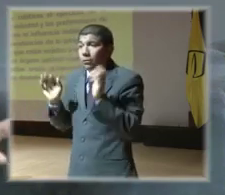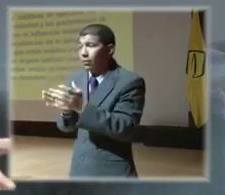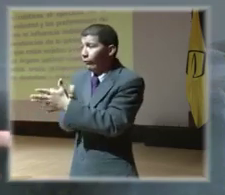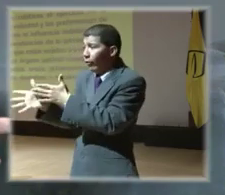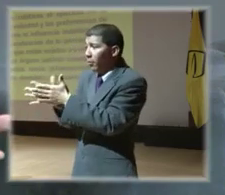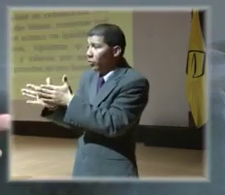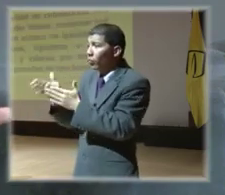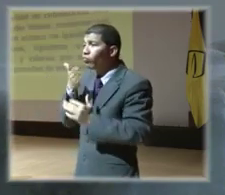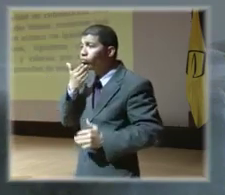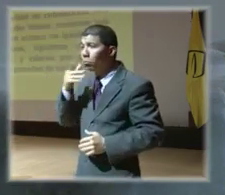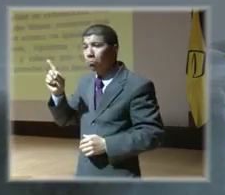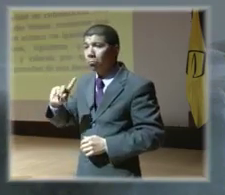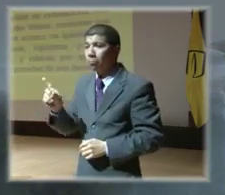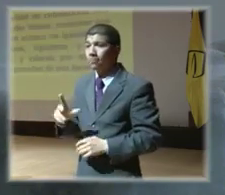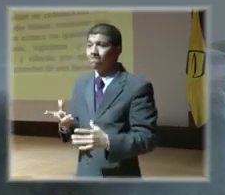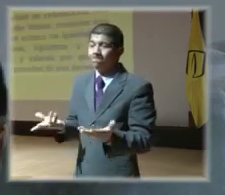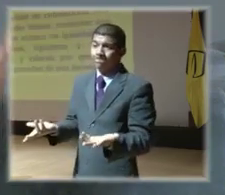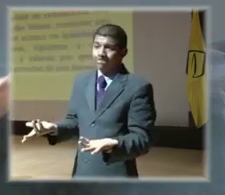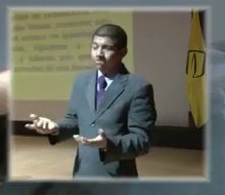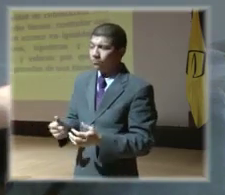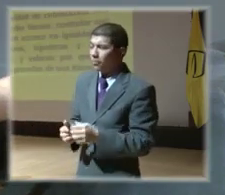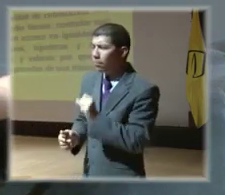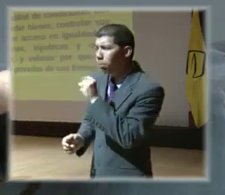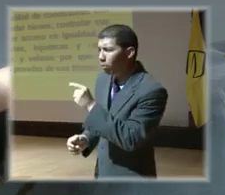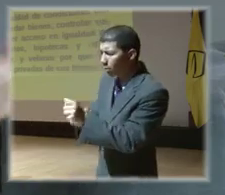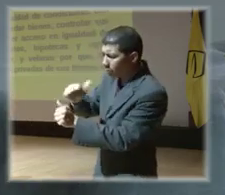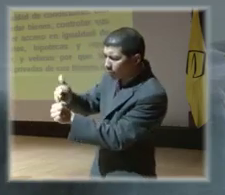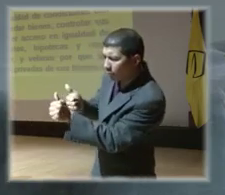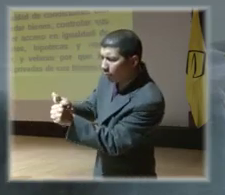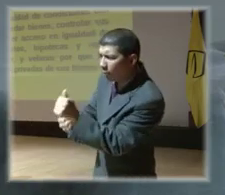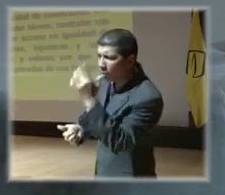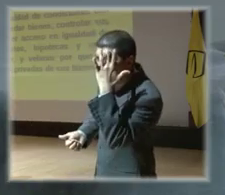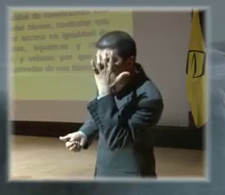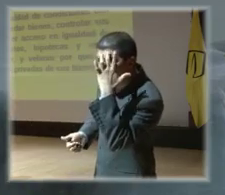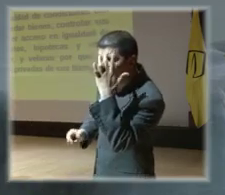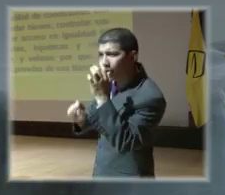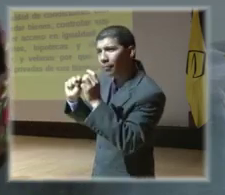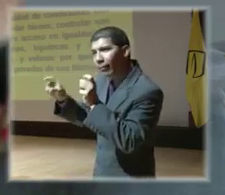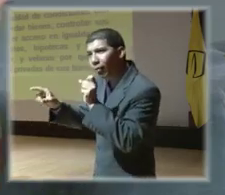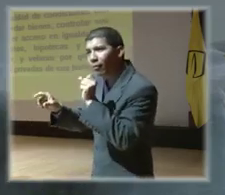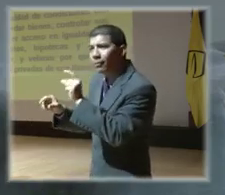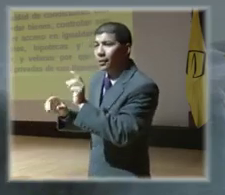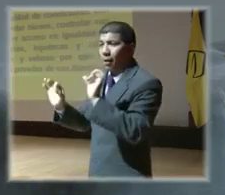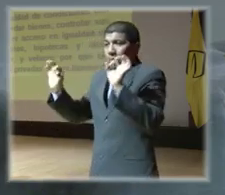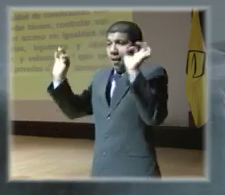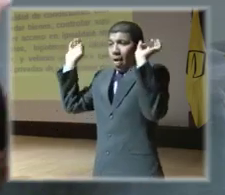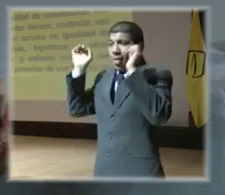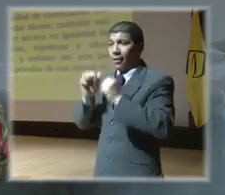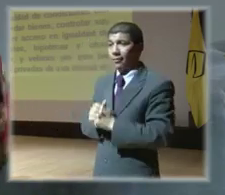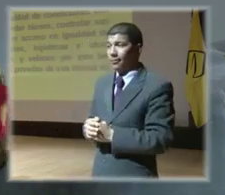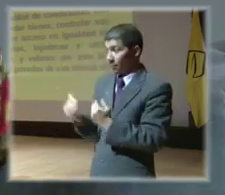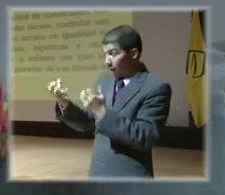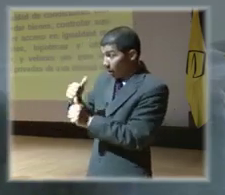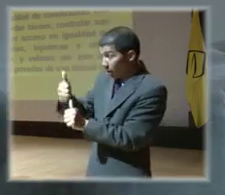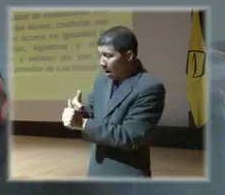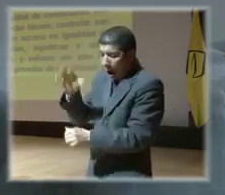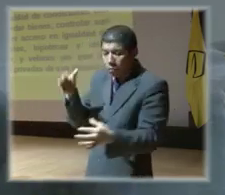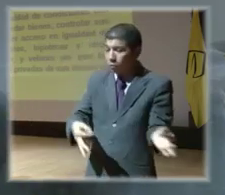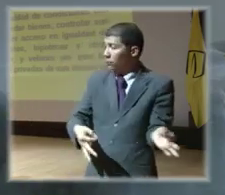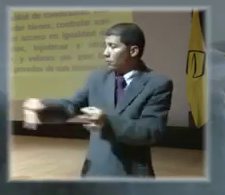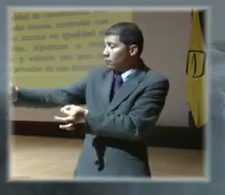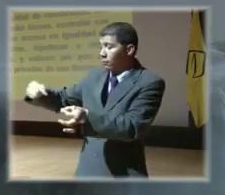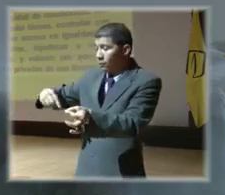qué quiere hacerlo? Y entonces las respuestas son distintas y ahí lo que se vuelve es una conversación. Hay maneras distintas